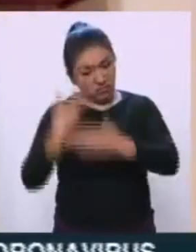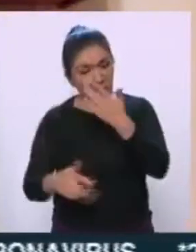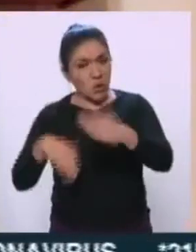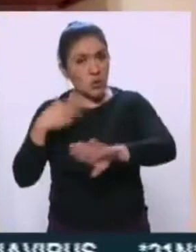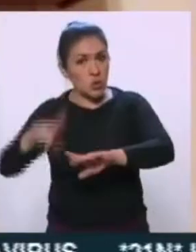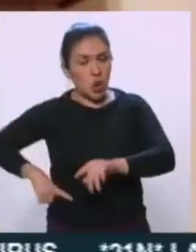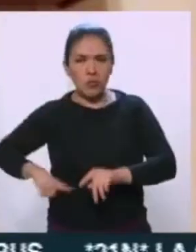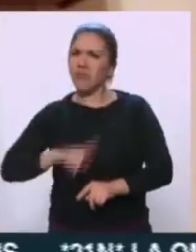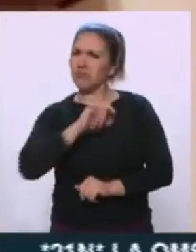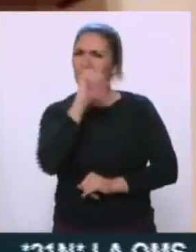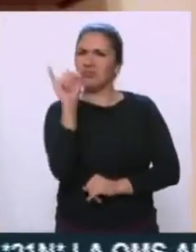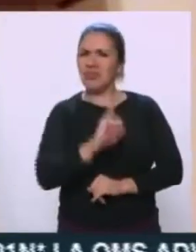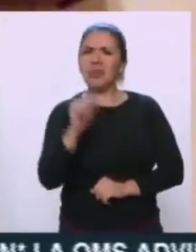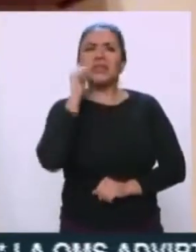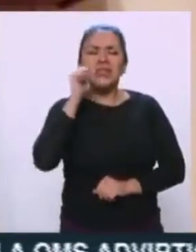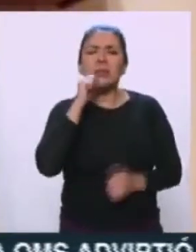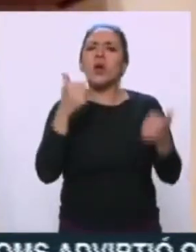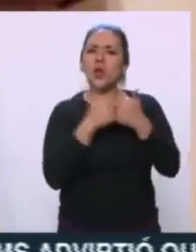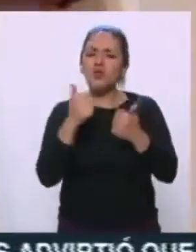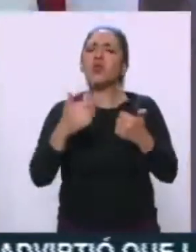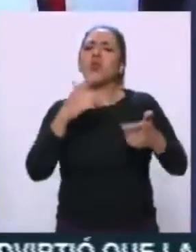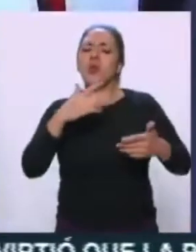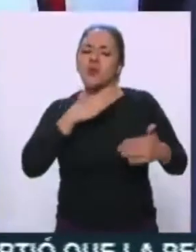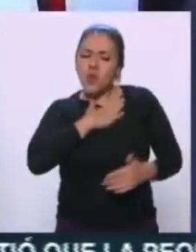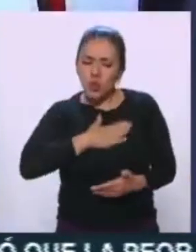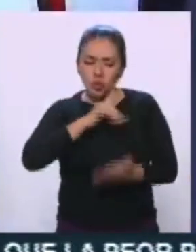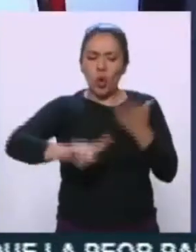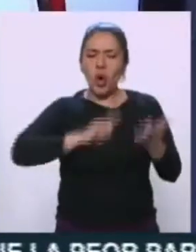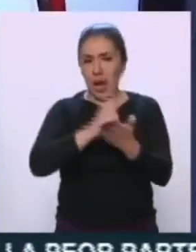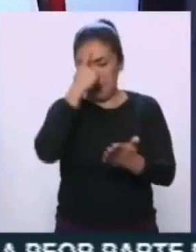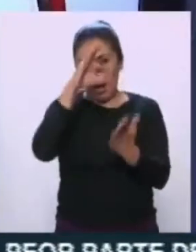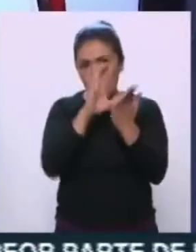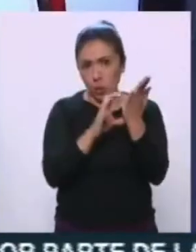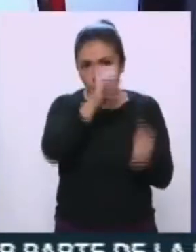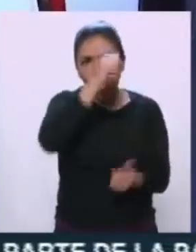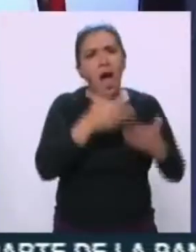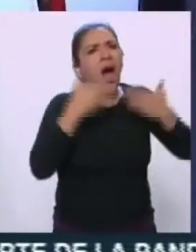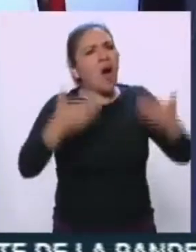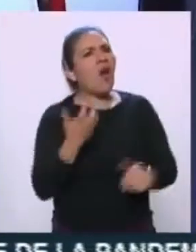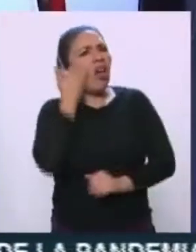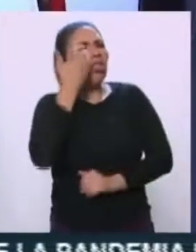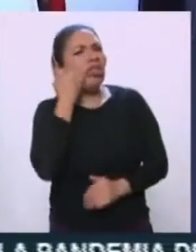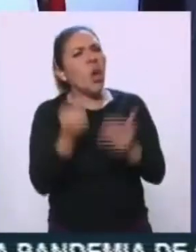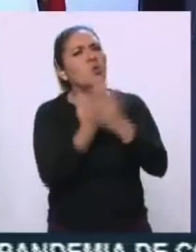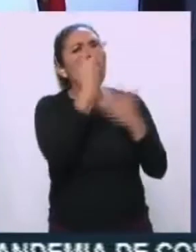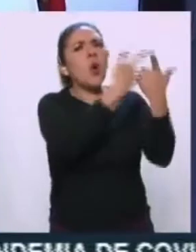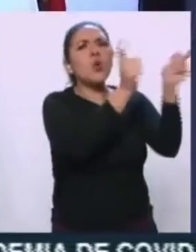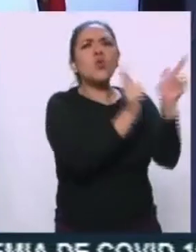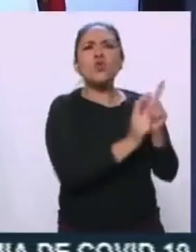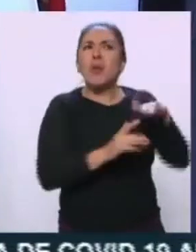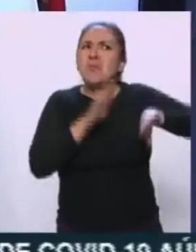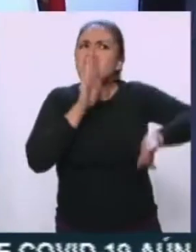oposición leal a la Constitución, y ahora está este nuevo grupo de